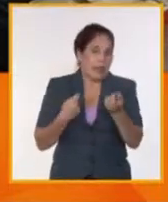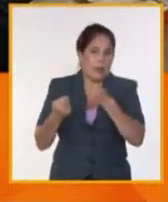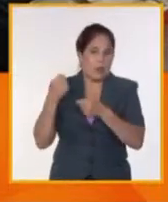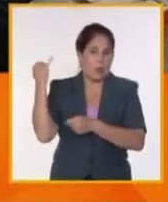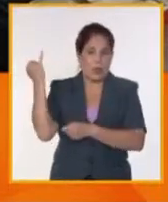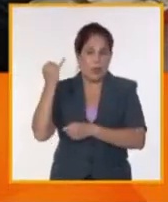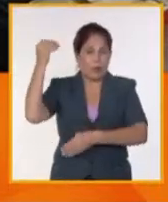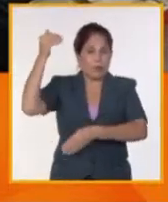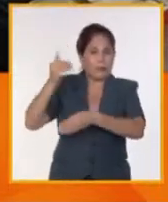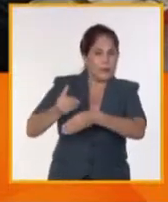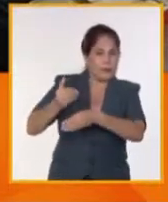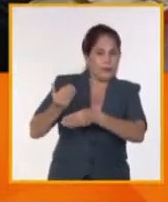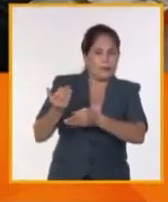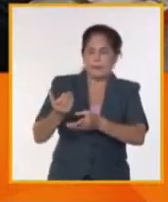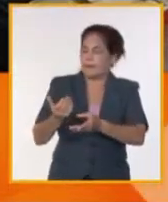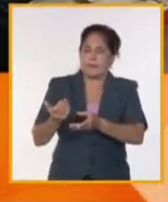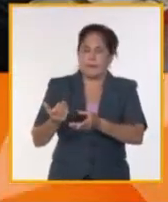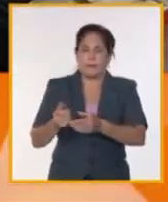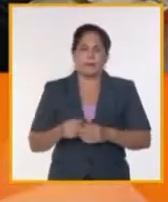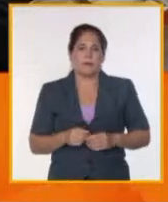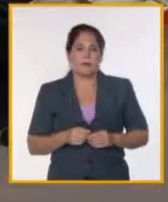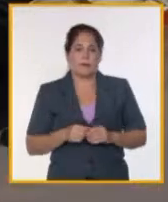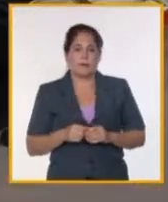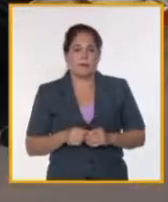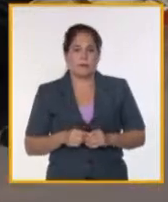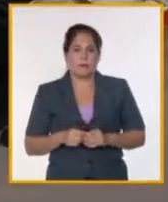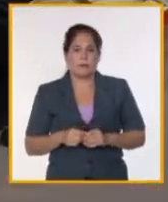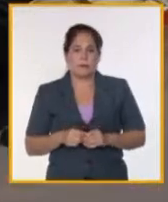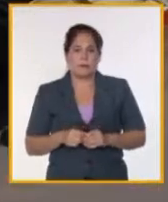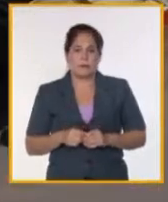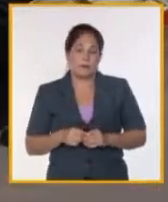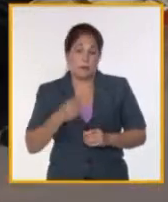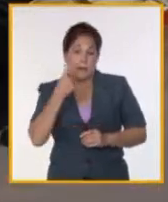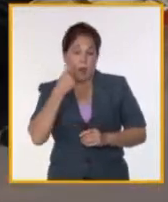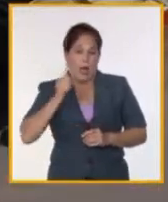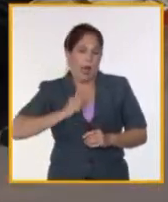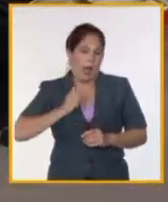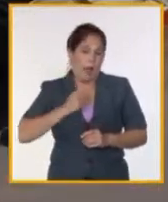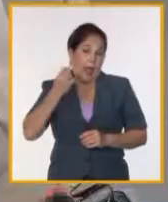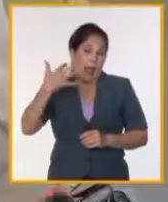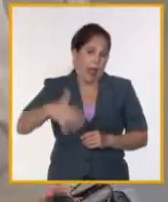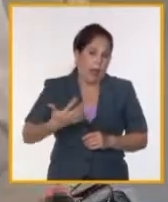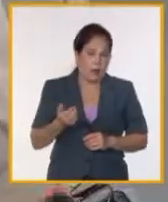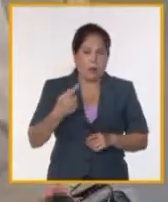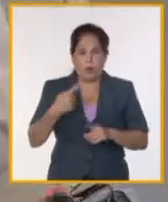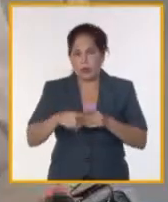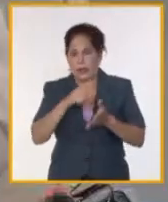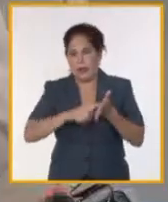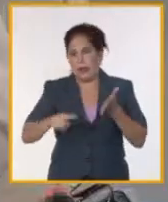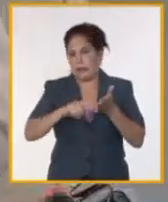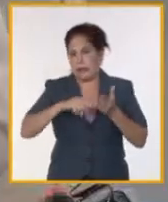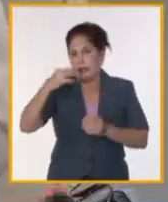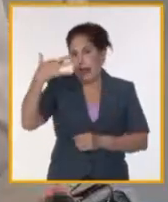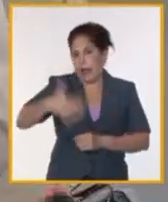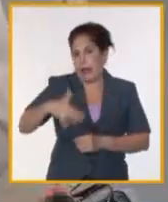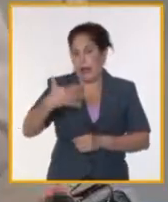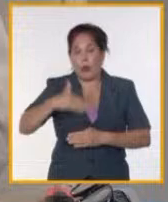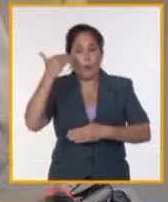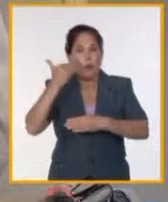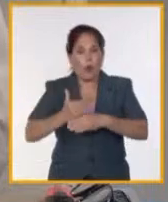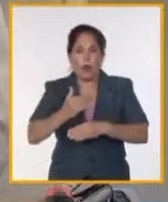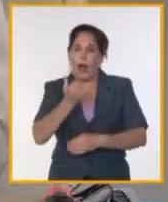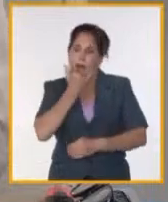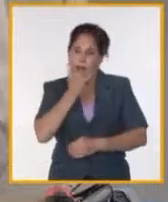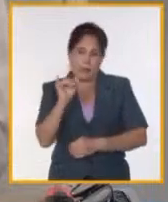internacional del oro se fija en las bolsas de Nueva York, en las bolsas de Canadá y en las bolsas de Inglaterra, y el bloqueo nos afecta